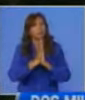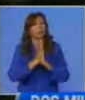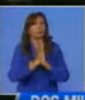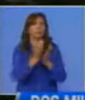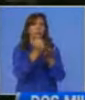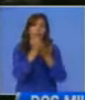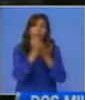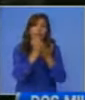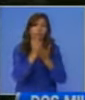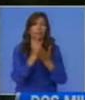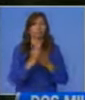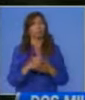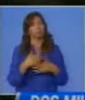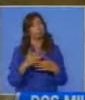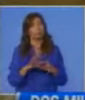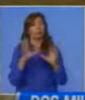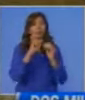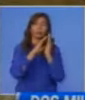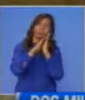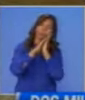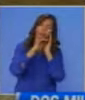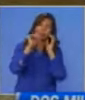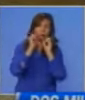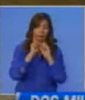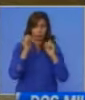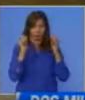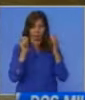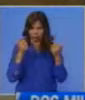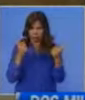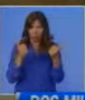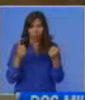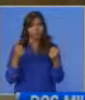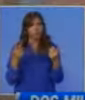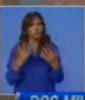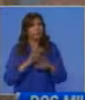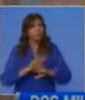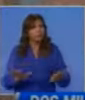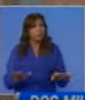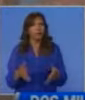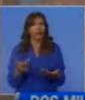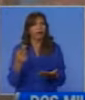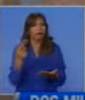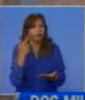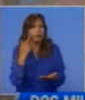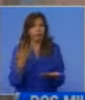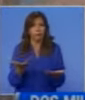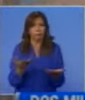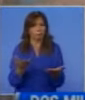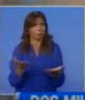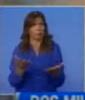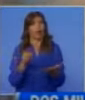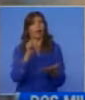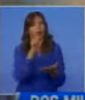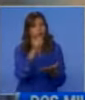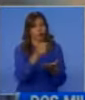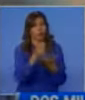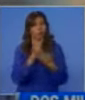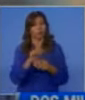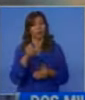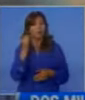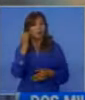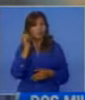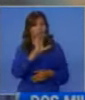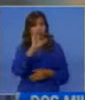curación y un día se levantó sana, sin que mediara razón científica. También fue sorprendente la curación de la